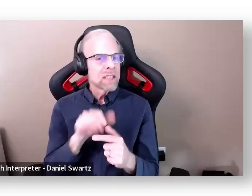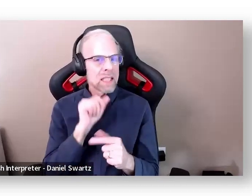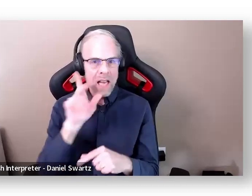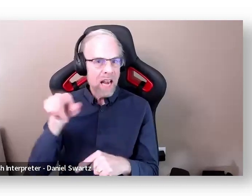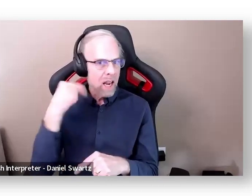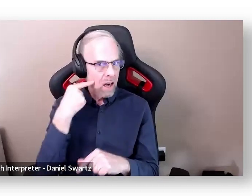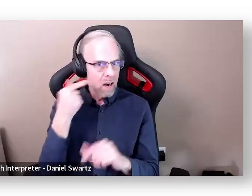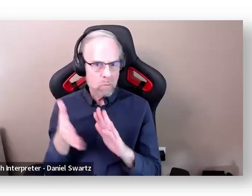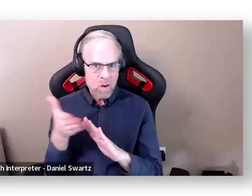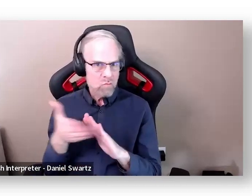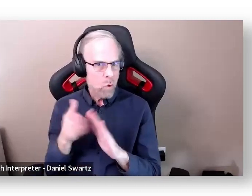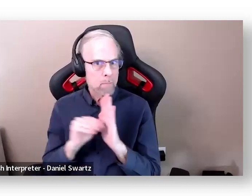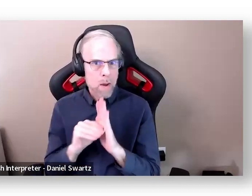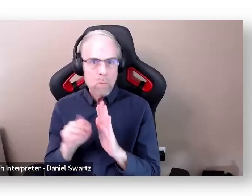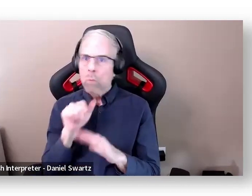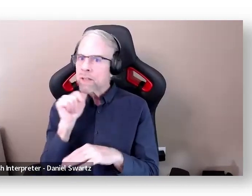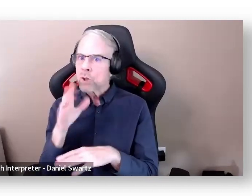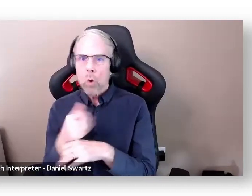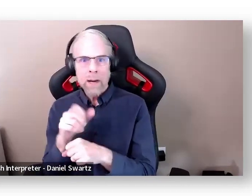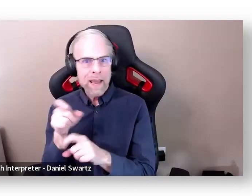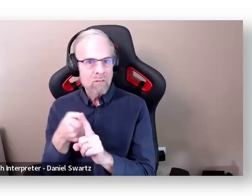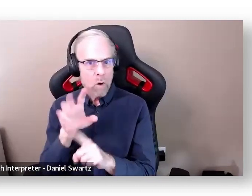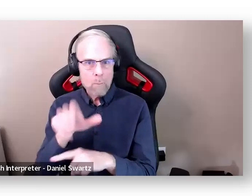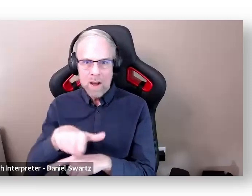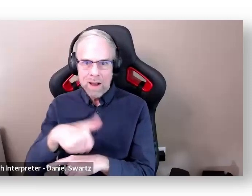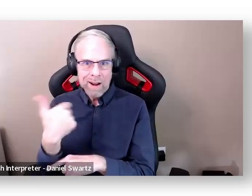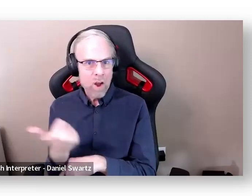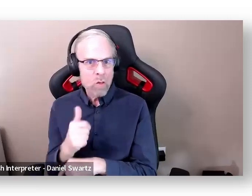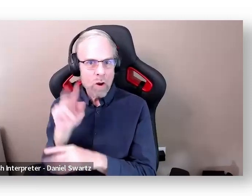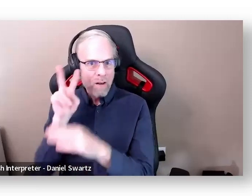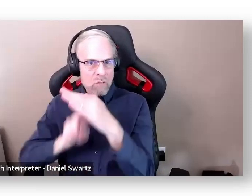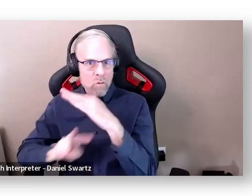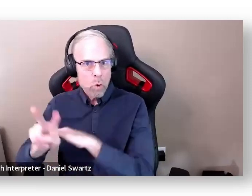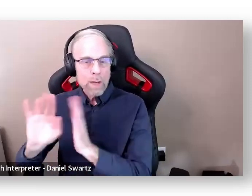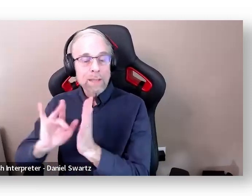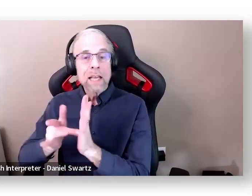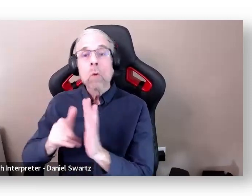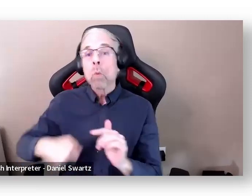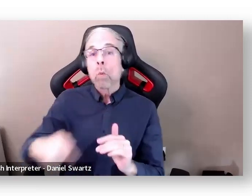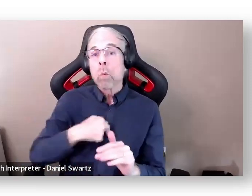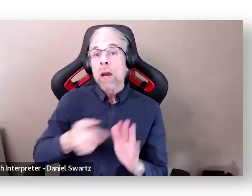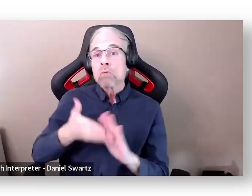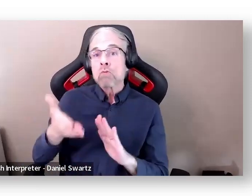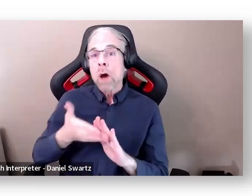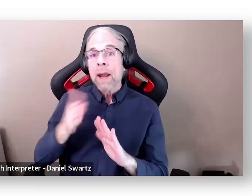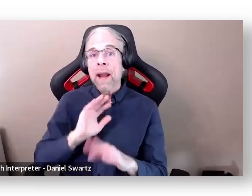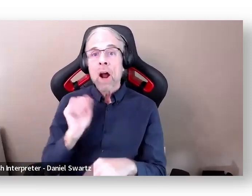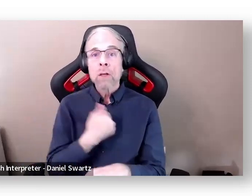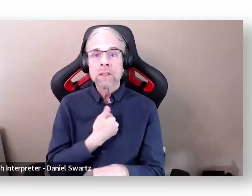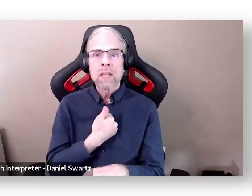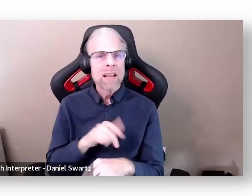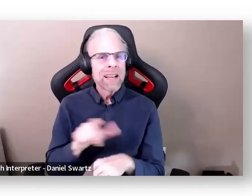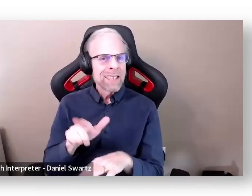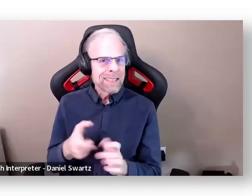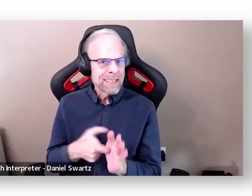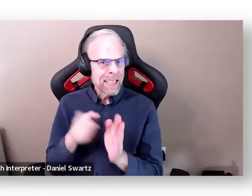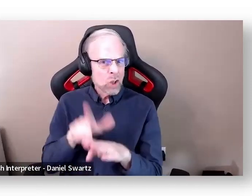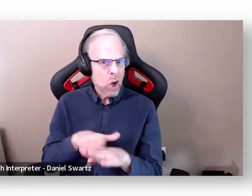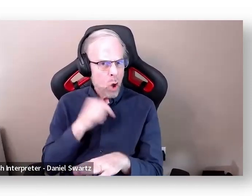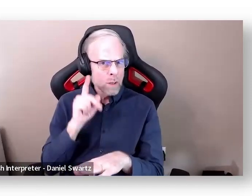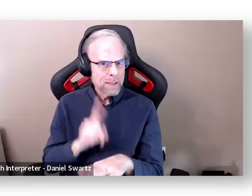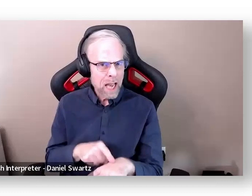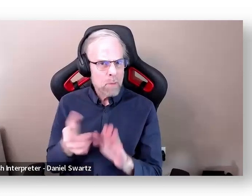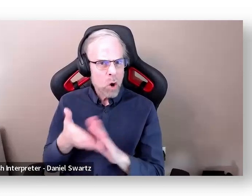una computadora que hicimos interno. Esto no es algo del gobierno, esto no es un modelado de otra persona. Nosotros tenemos el modelado